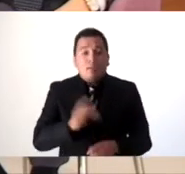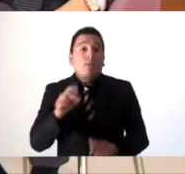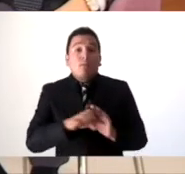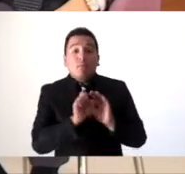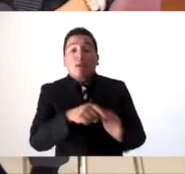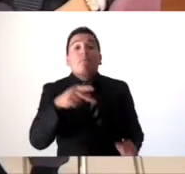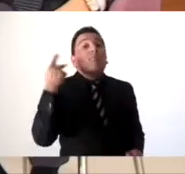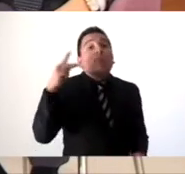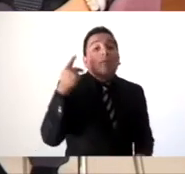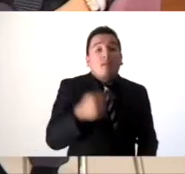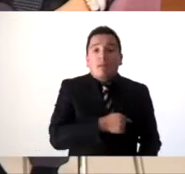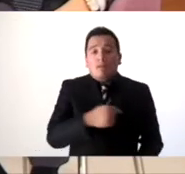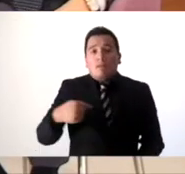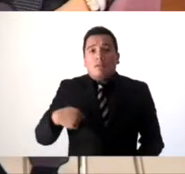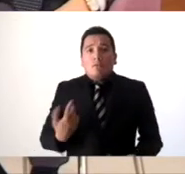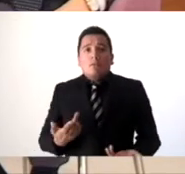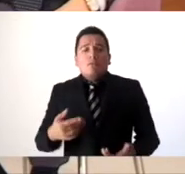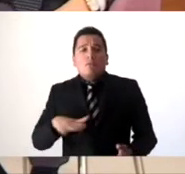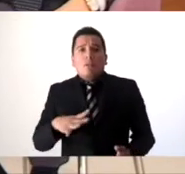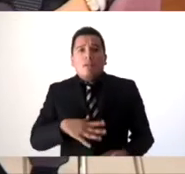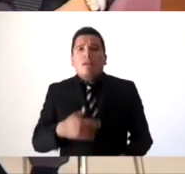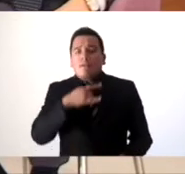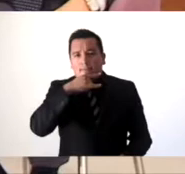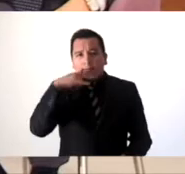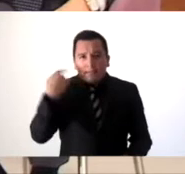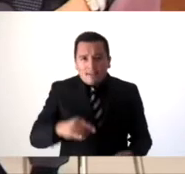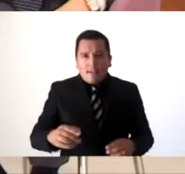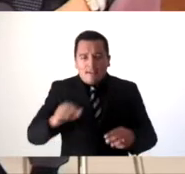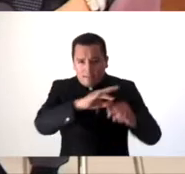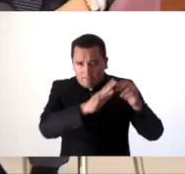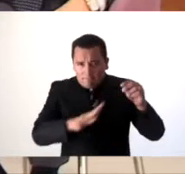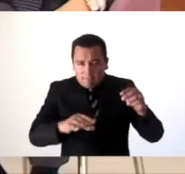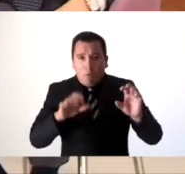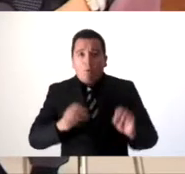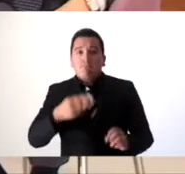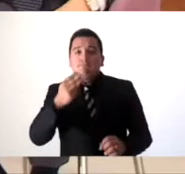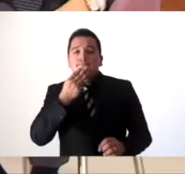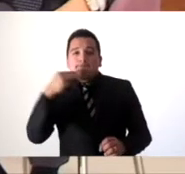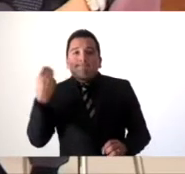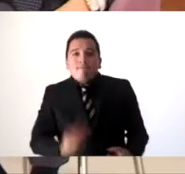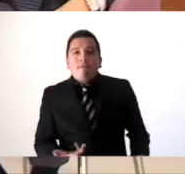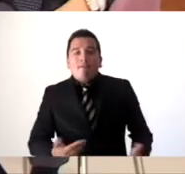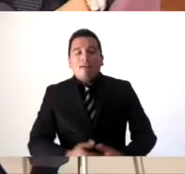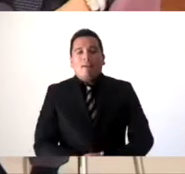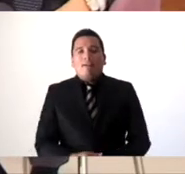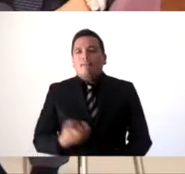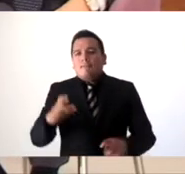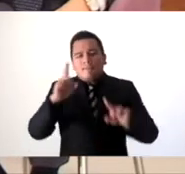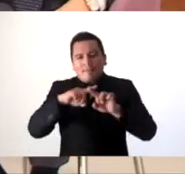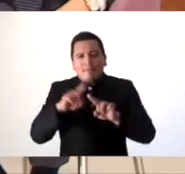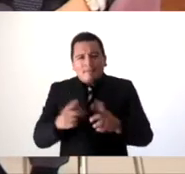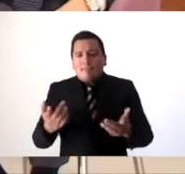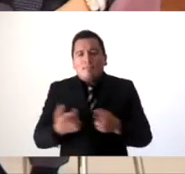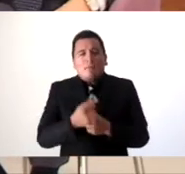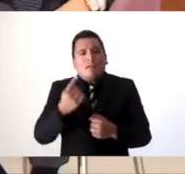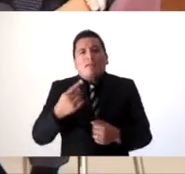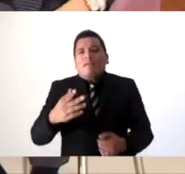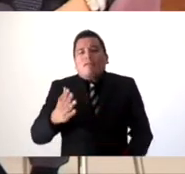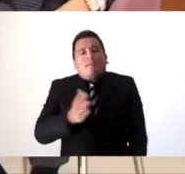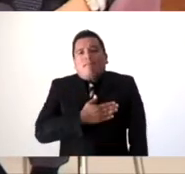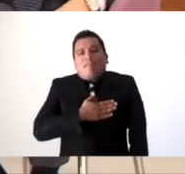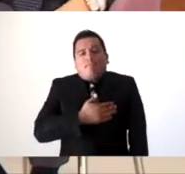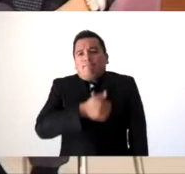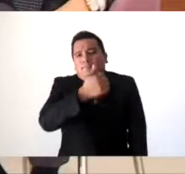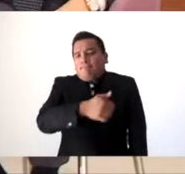decir que los poblanos no digan, oigan, pero aquí nosotros tenemos los chiles en nogada y el mole, y así sucesivamente, ¿no? Porque dan